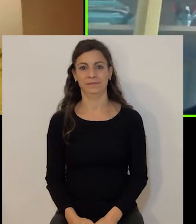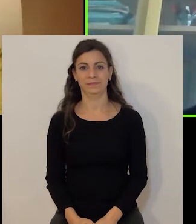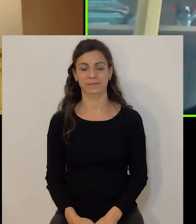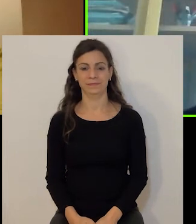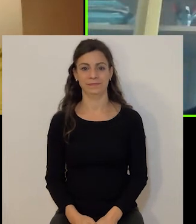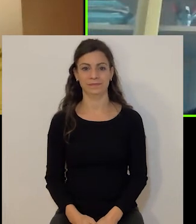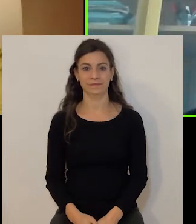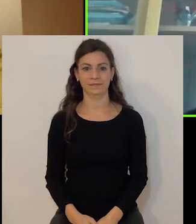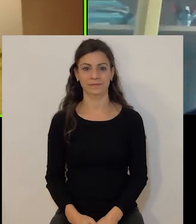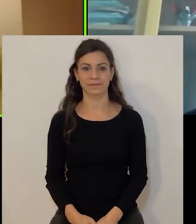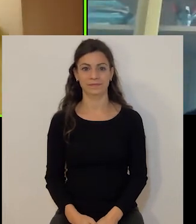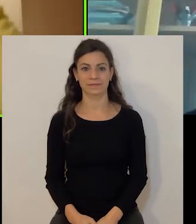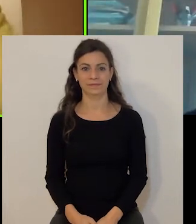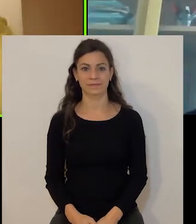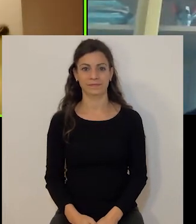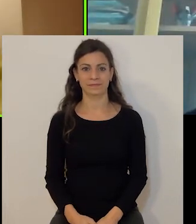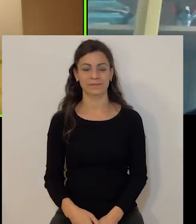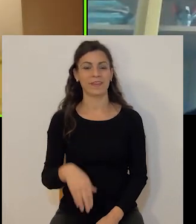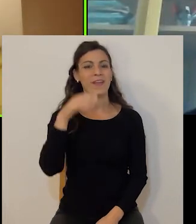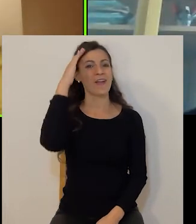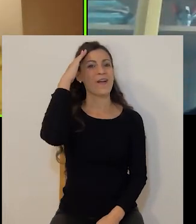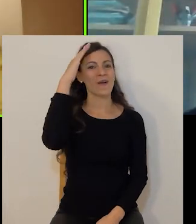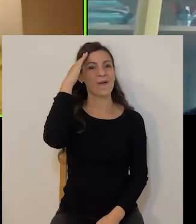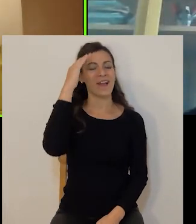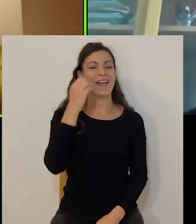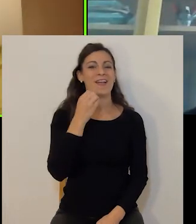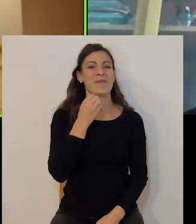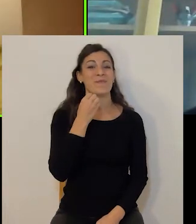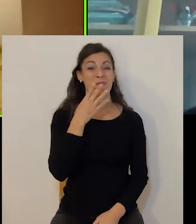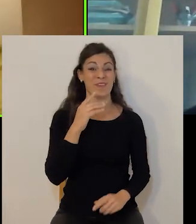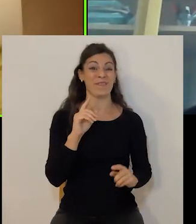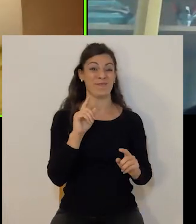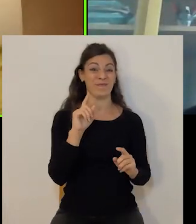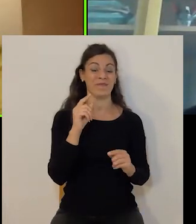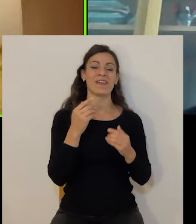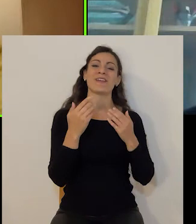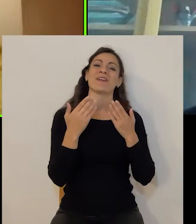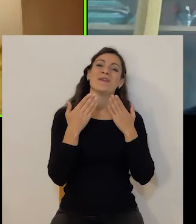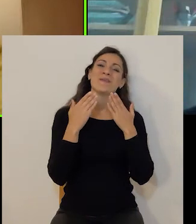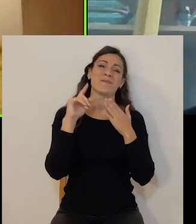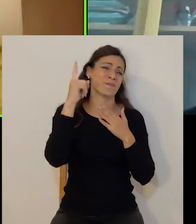Hola, Lucía. Hola. Bueno, lo primero, Nuria, darte las